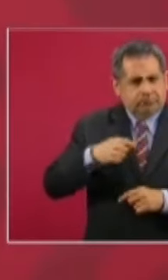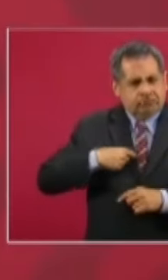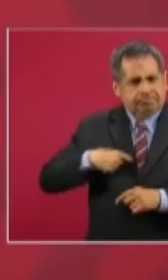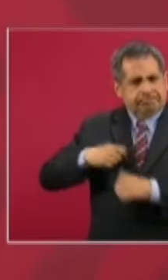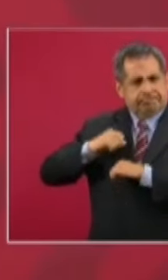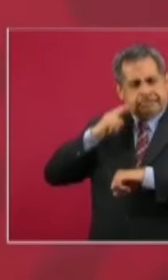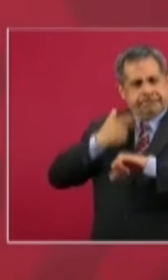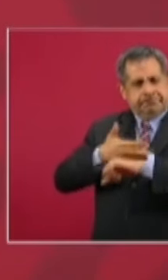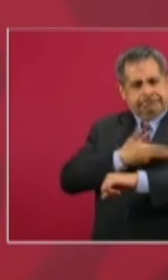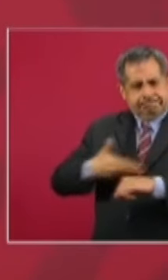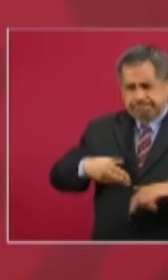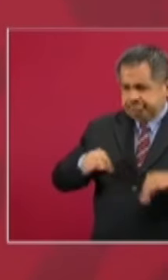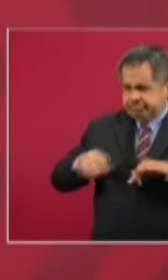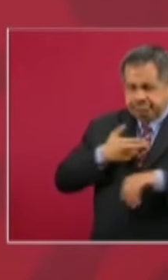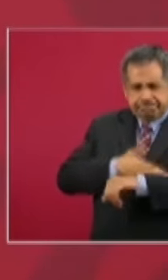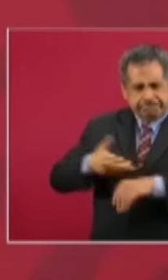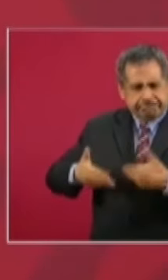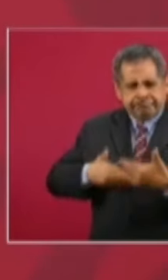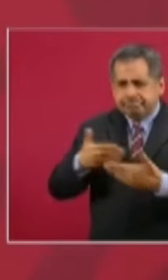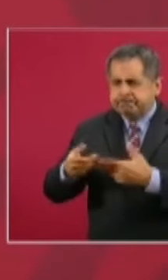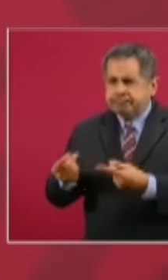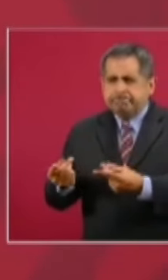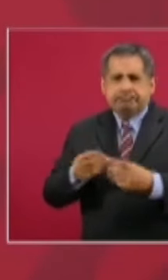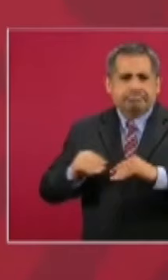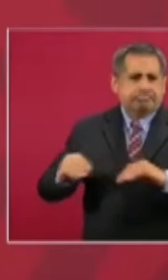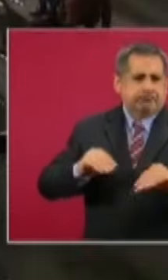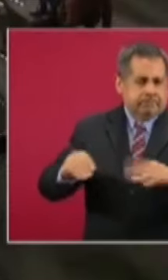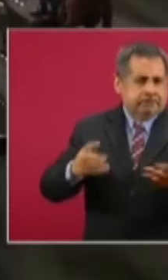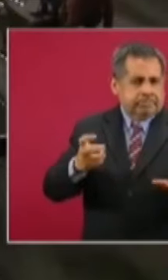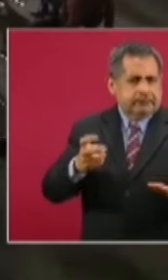que corresponde, que eso ayuda más.